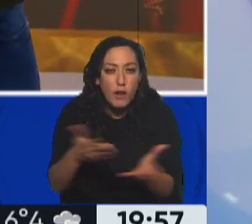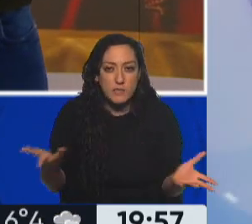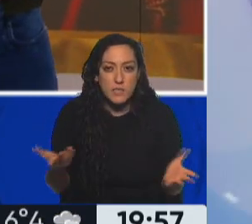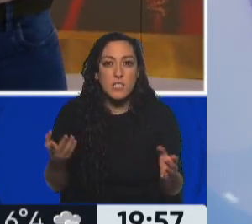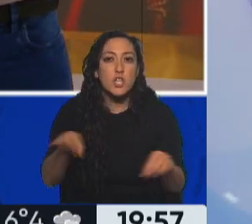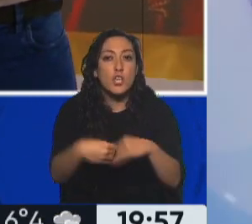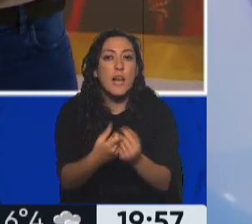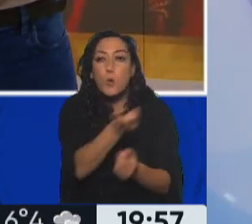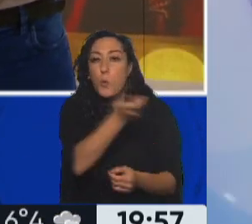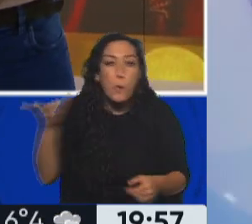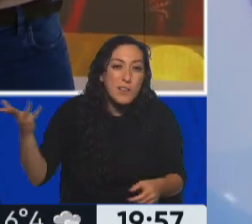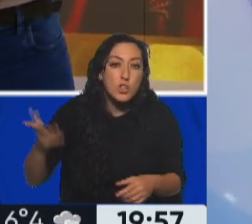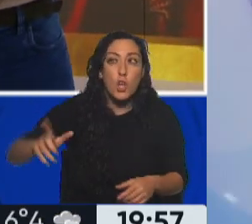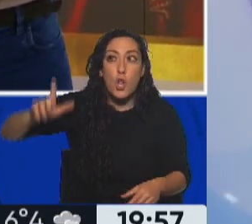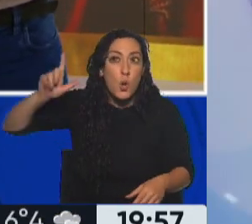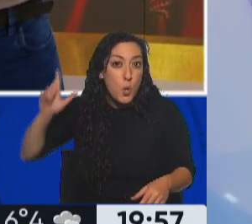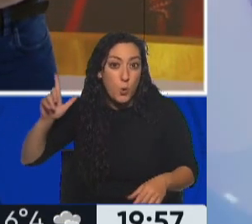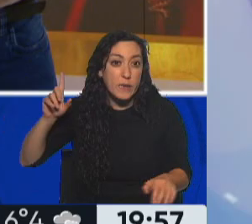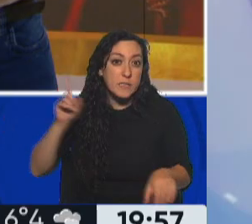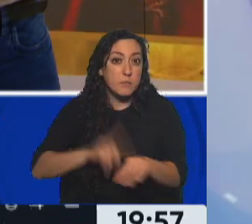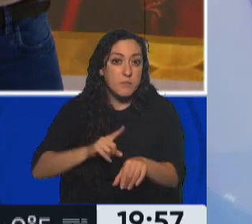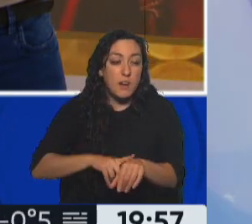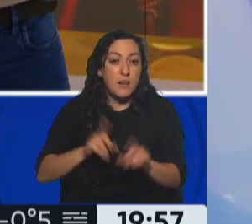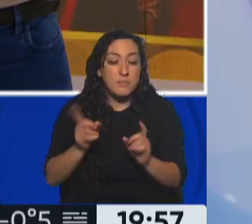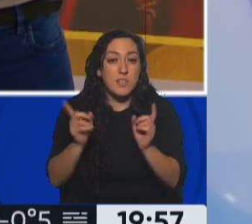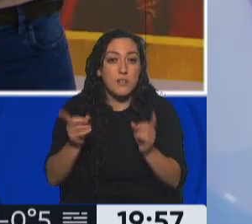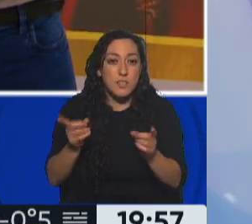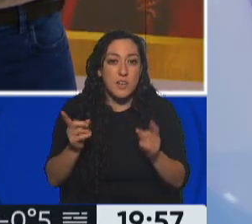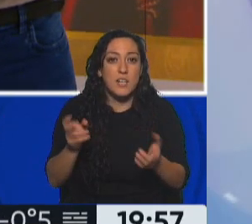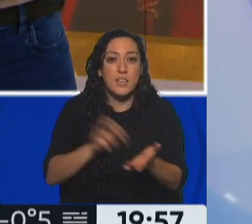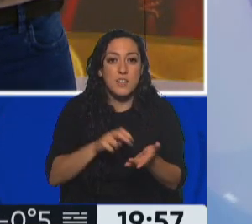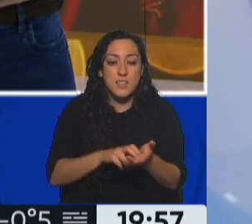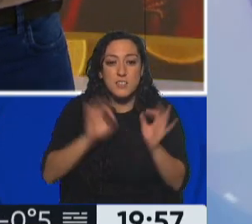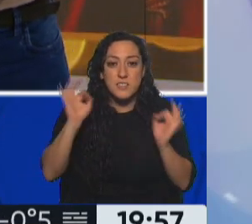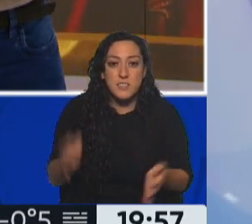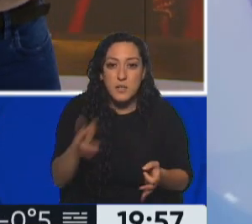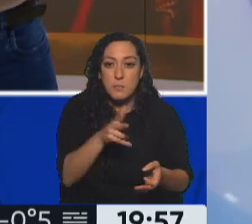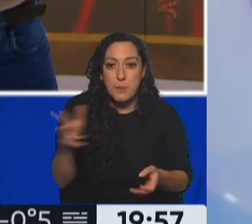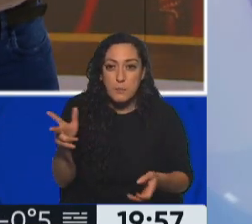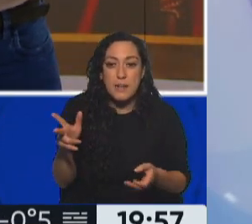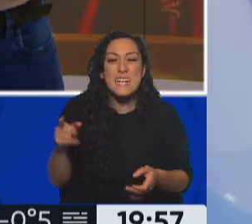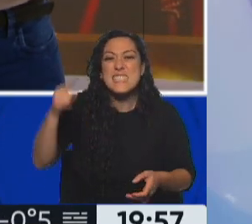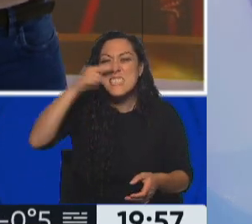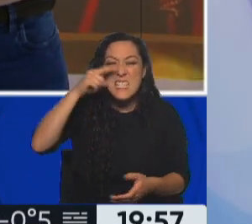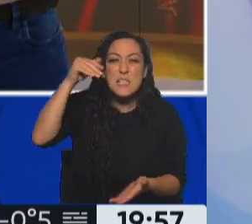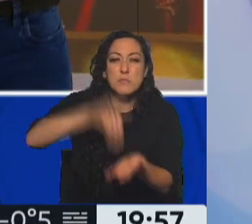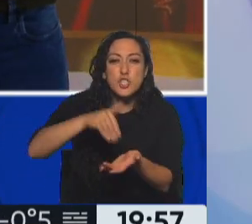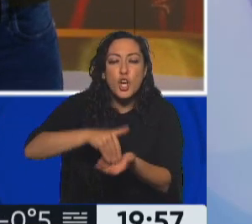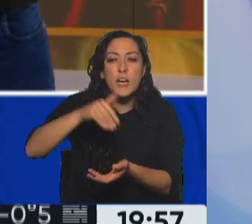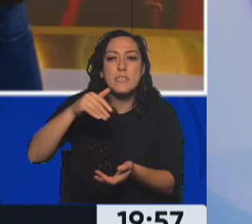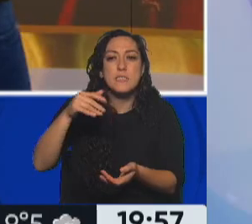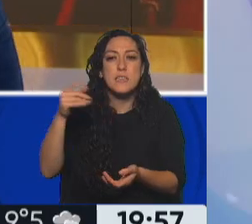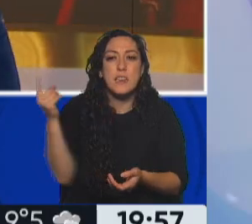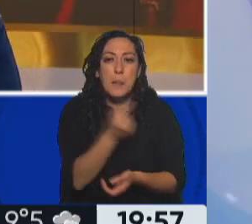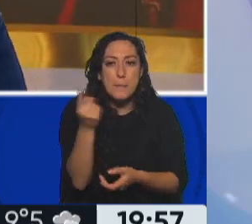visualizaciones fueron el lunes, apenas cuando se conocía esta noticia del Papa? Más de 7 millones de